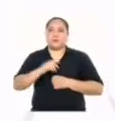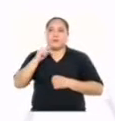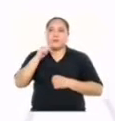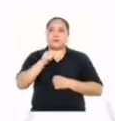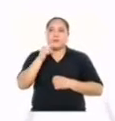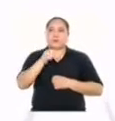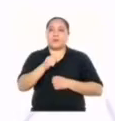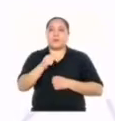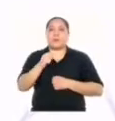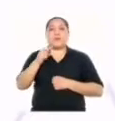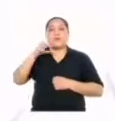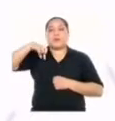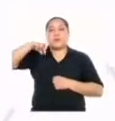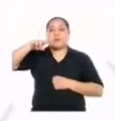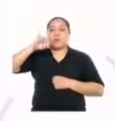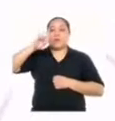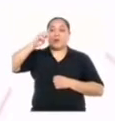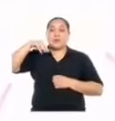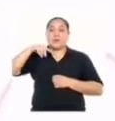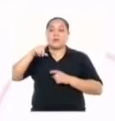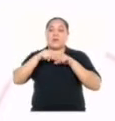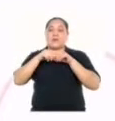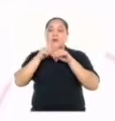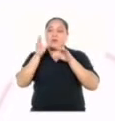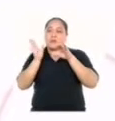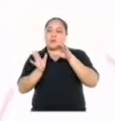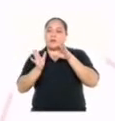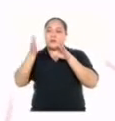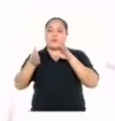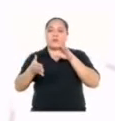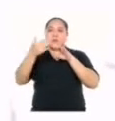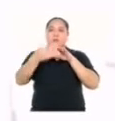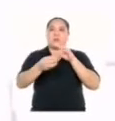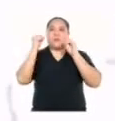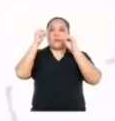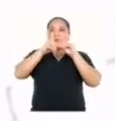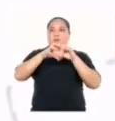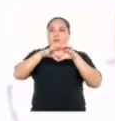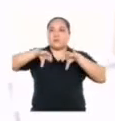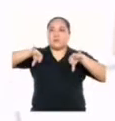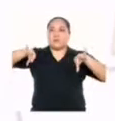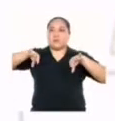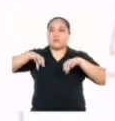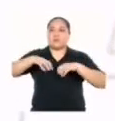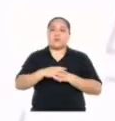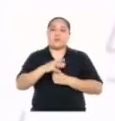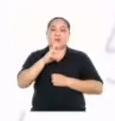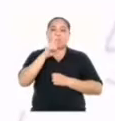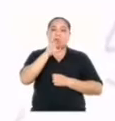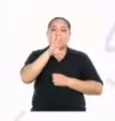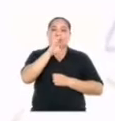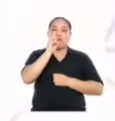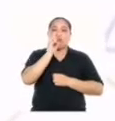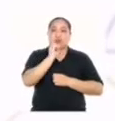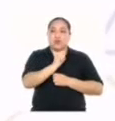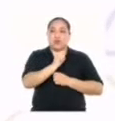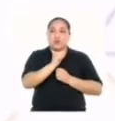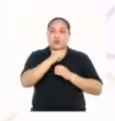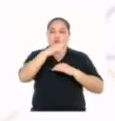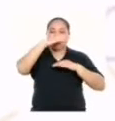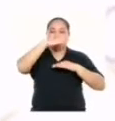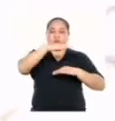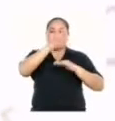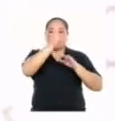Los prismas, según la forma de sus caras laterales, se clasifican como: prismas rectos son